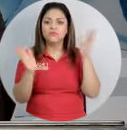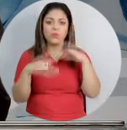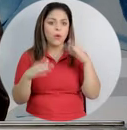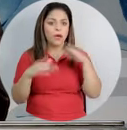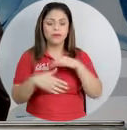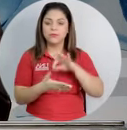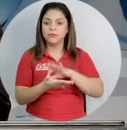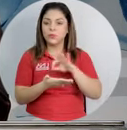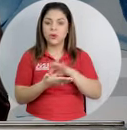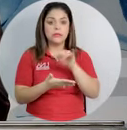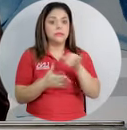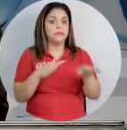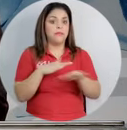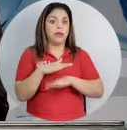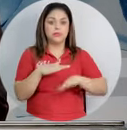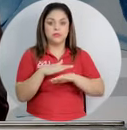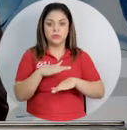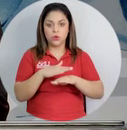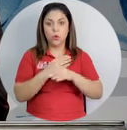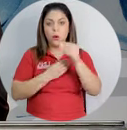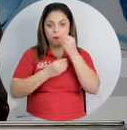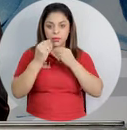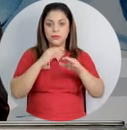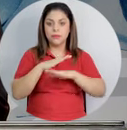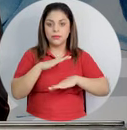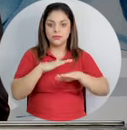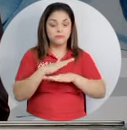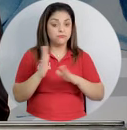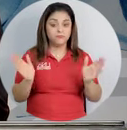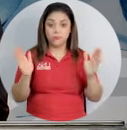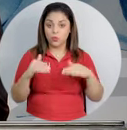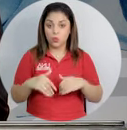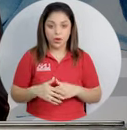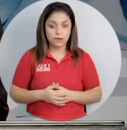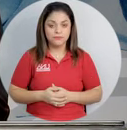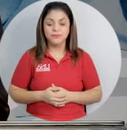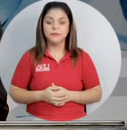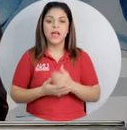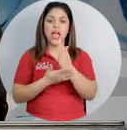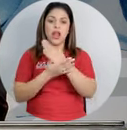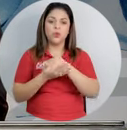cierta presentación de frijoles no los estamos encontrando, algo tan básico, algo de la canasta básica,